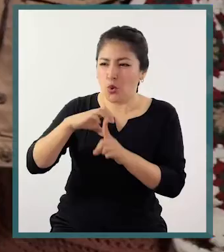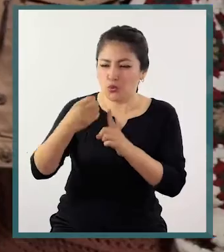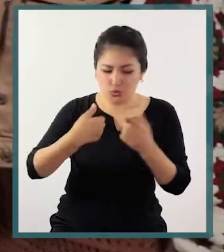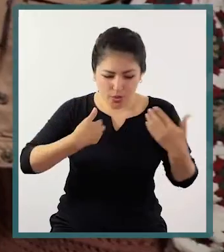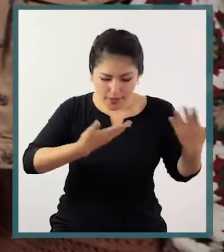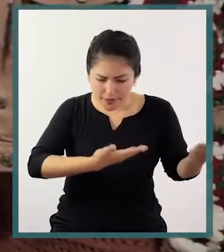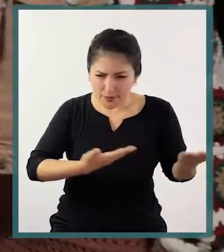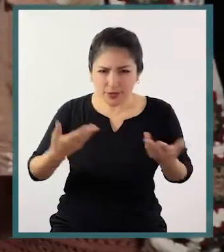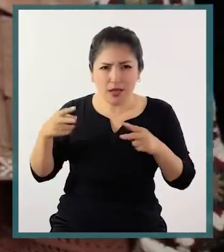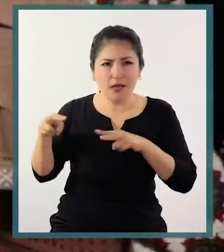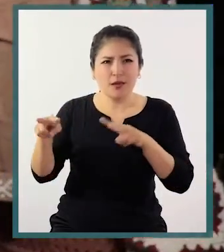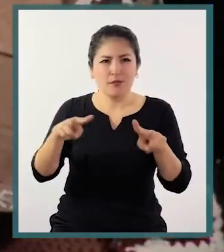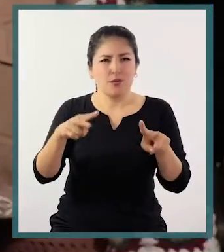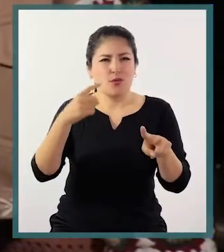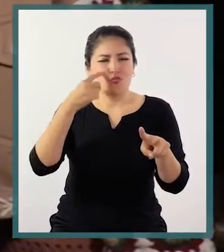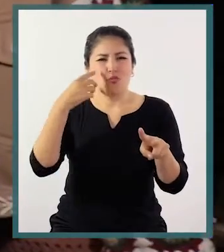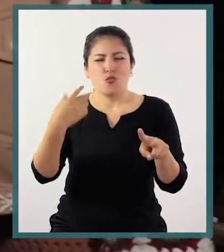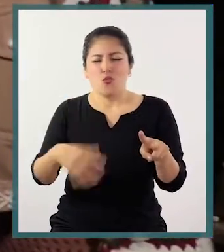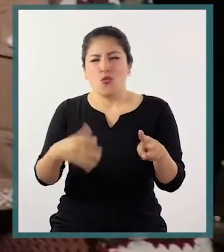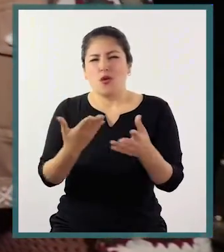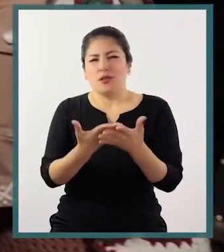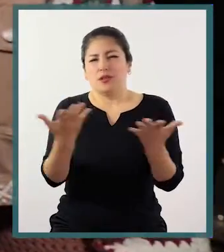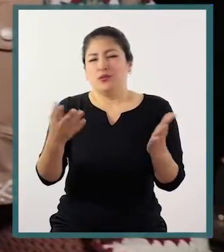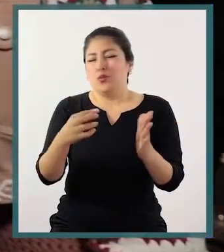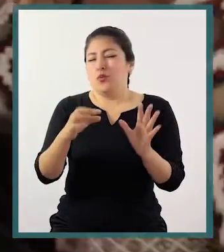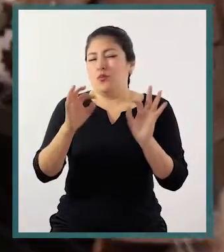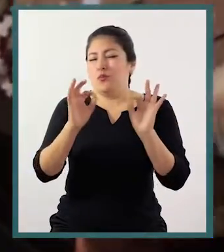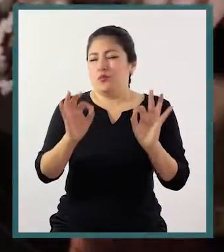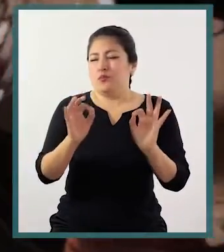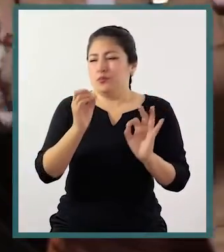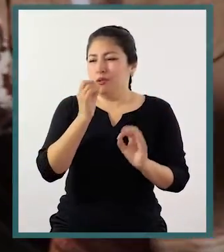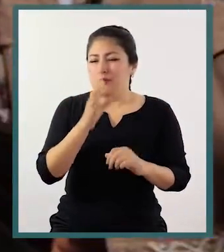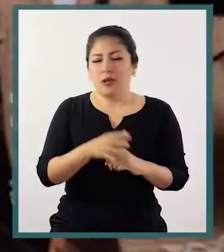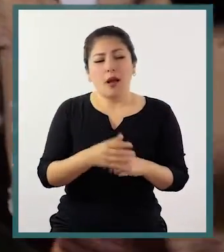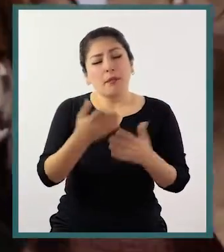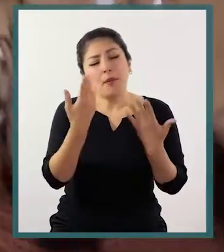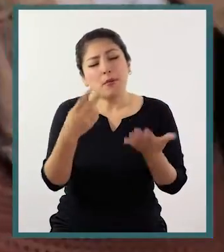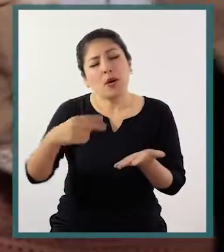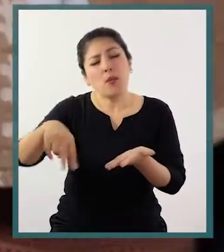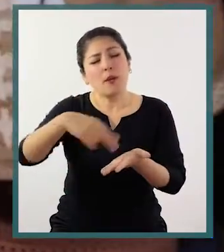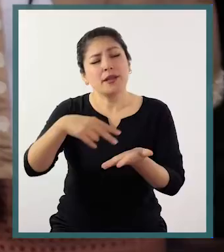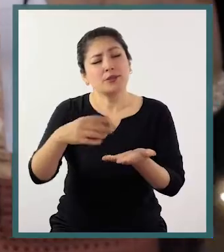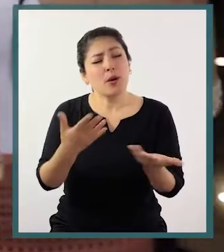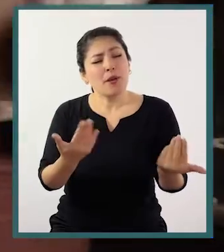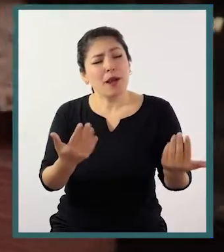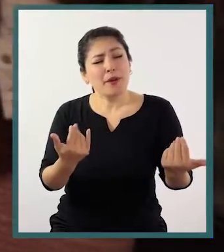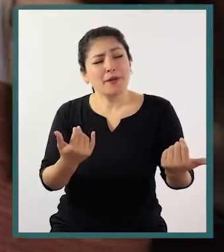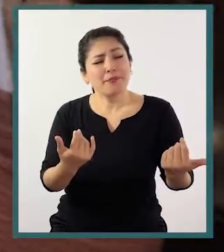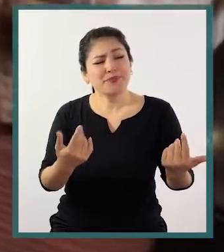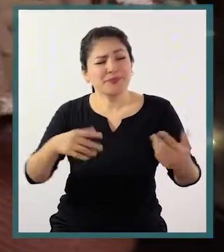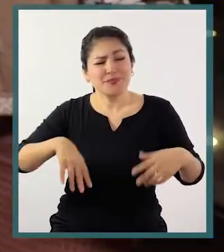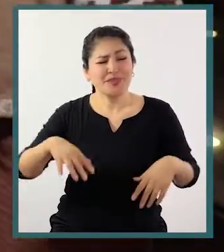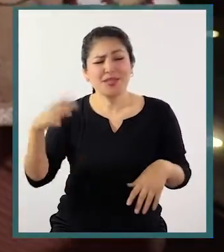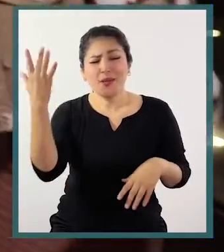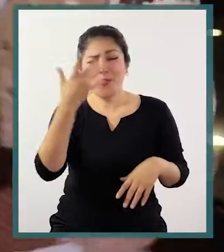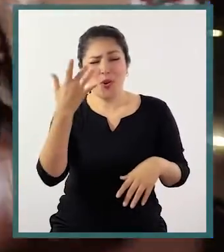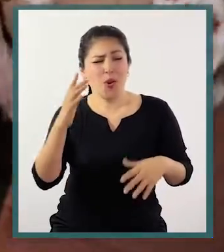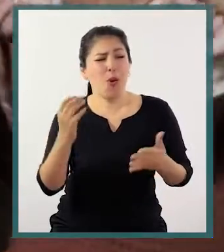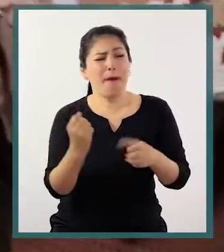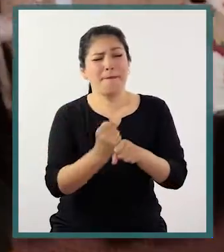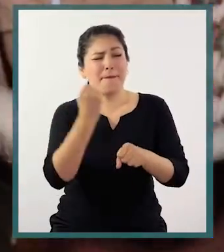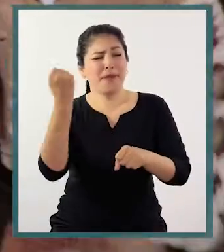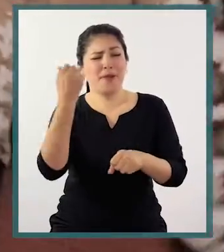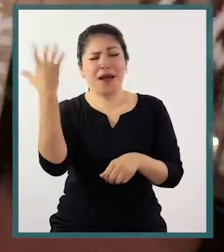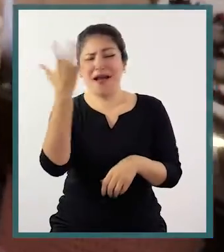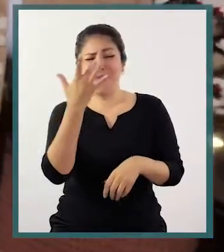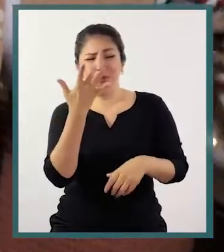la oportunidad de ver tremendo programa. Un bailecito, pues vamos con toda esa energía. ¡Viva la gente morena!